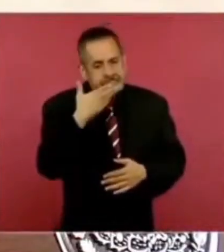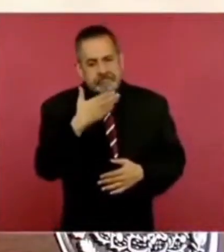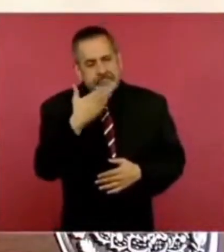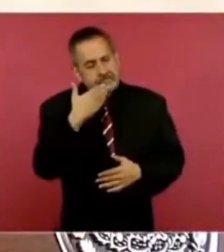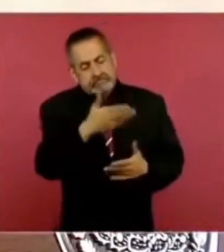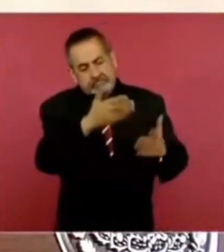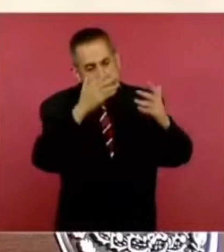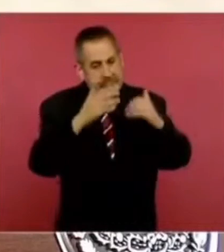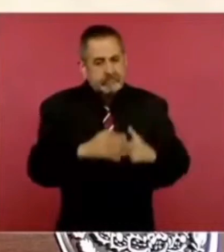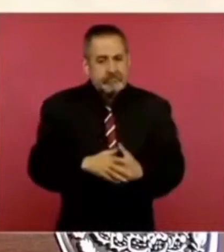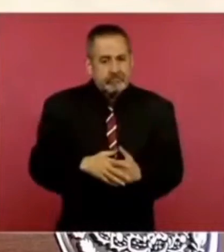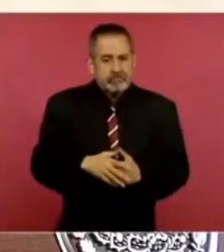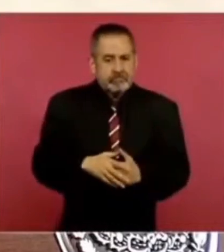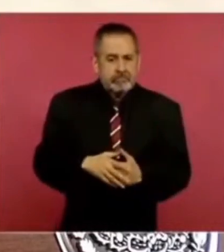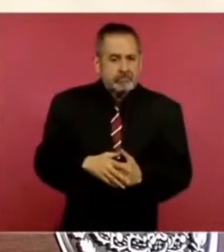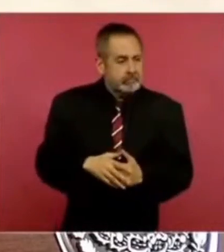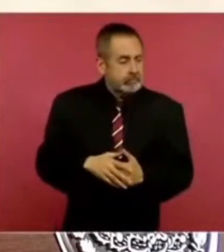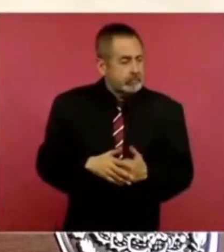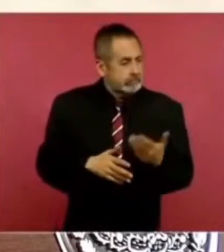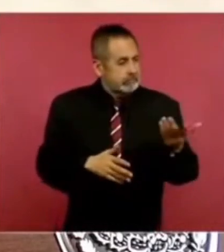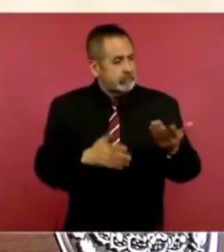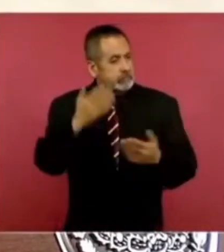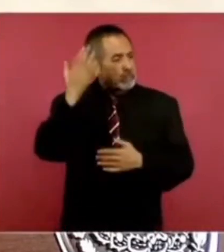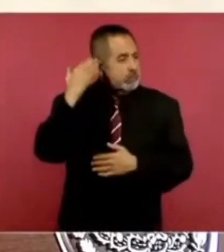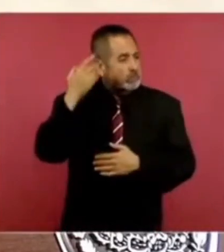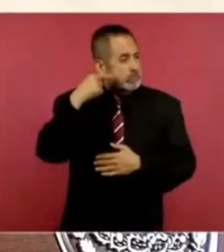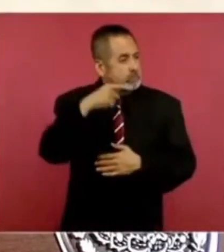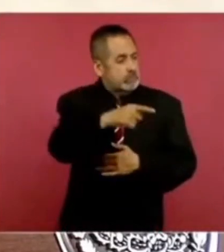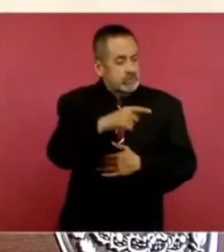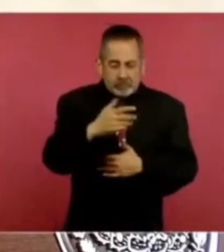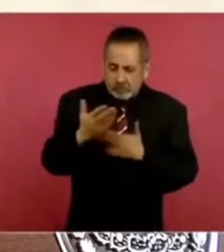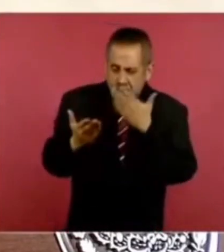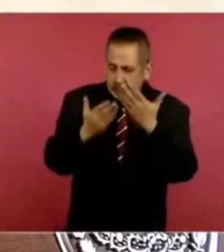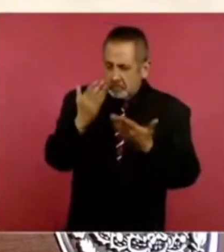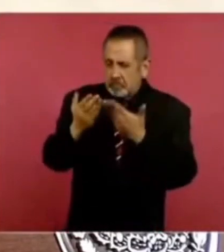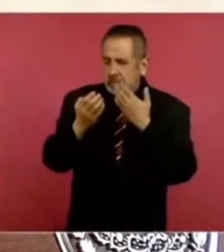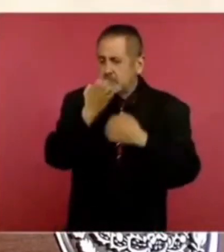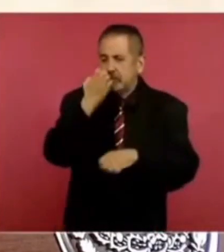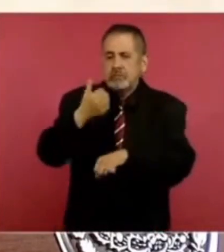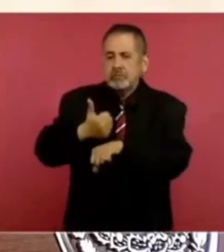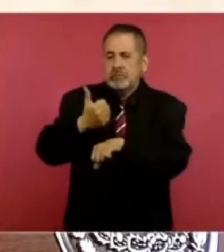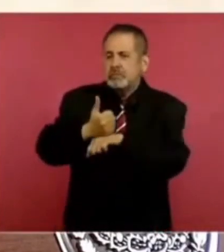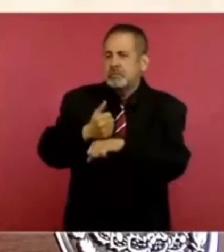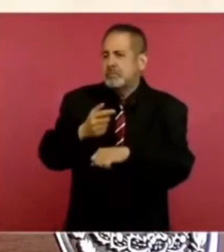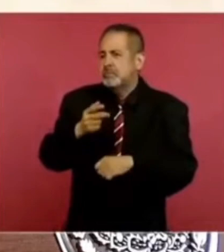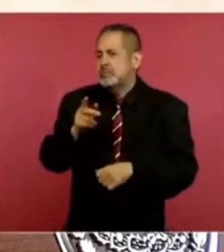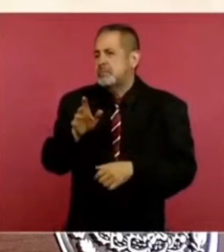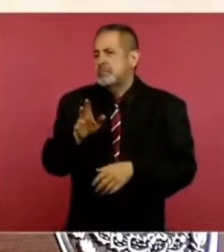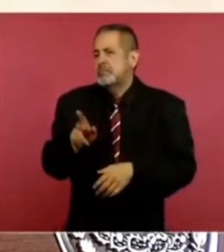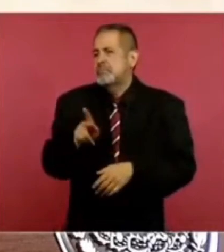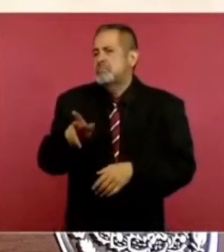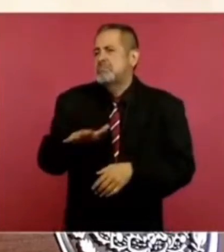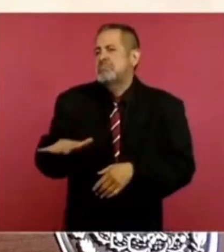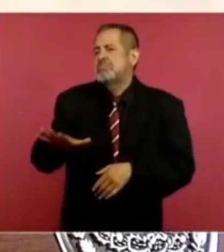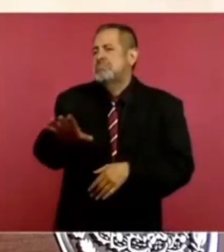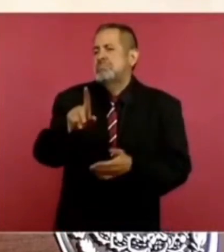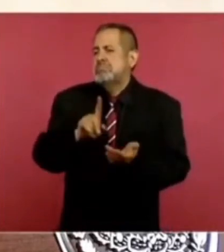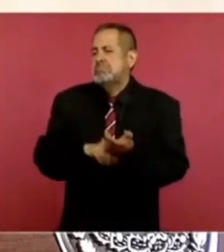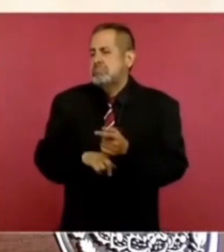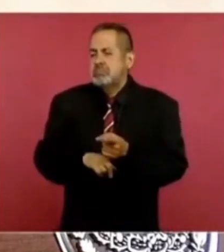estudiar en una escuela pública, ahora ya vives en Las Lomas, ya tienes departamento en el